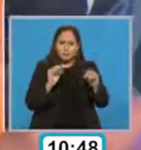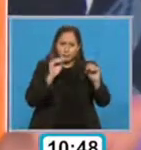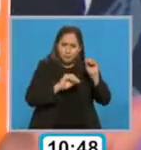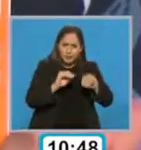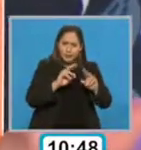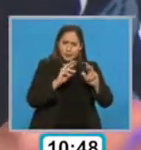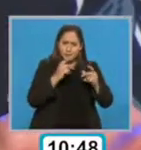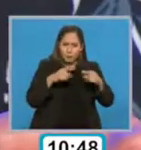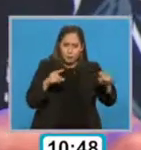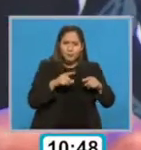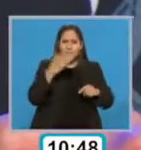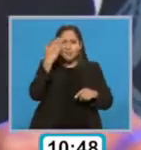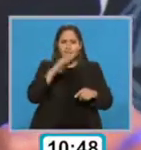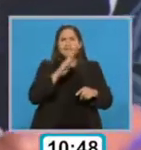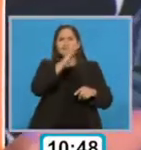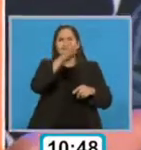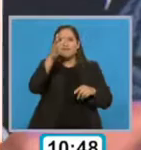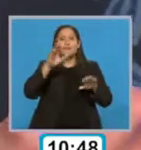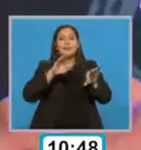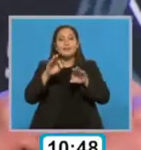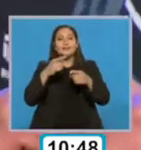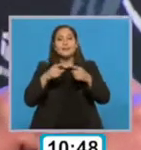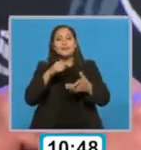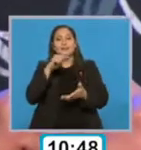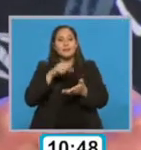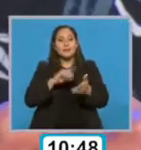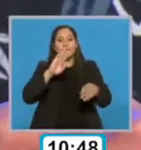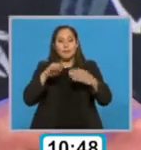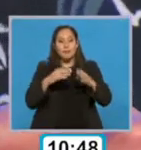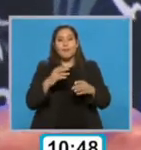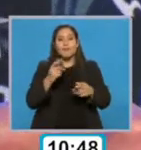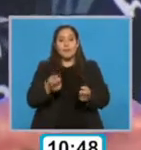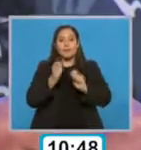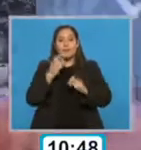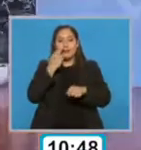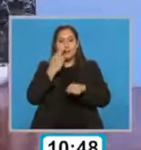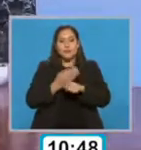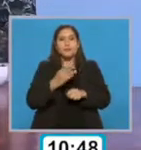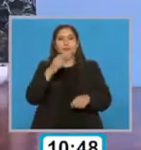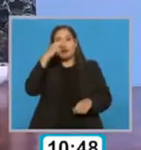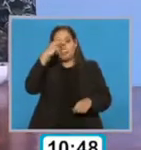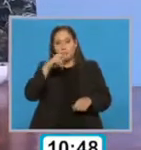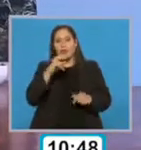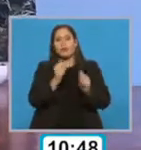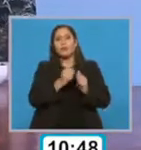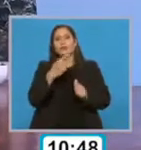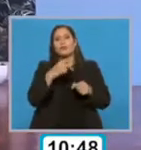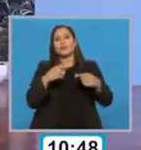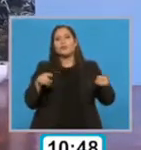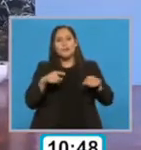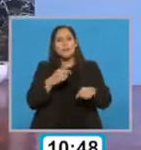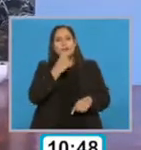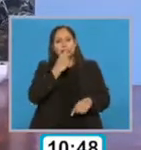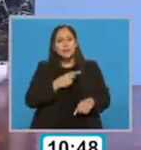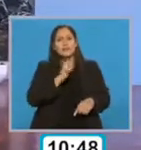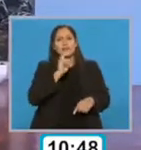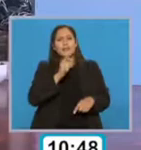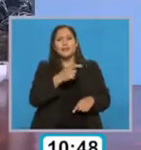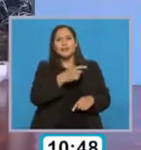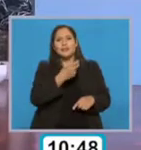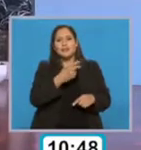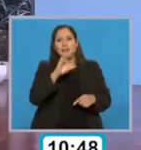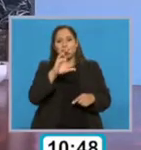Sabemos que has trabajado en muchísimas partes del mundo y que has Sí. representado México a través de tu música. Cuéntame de este disco